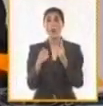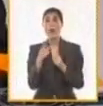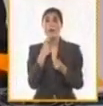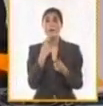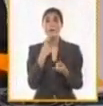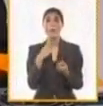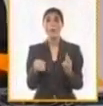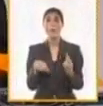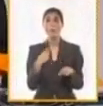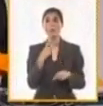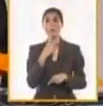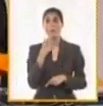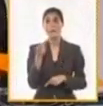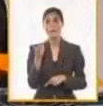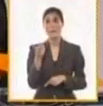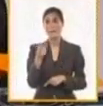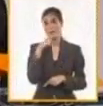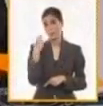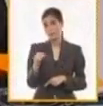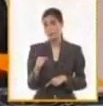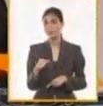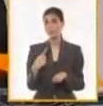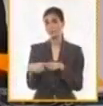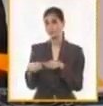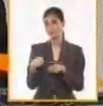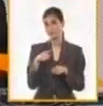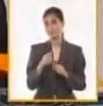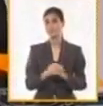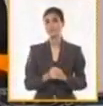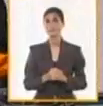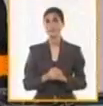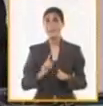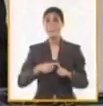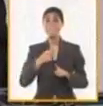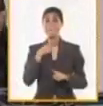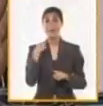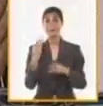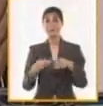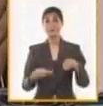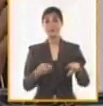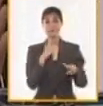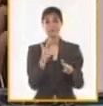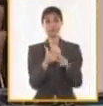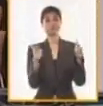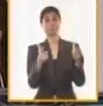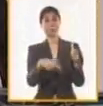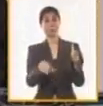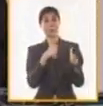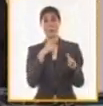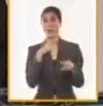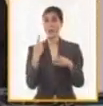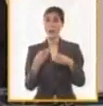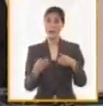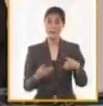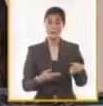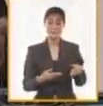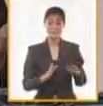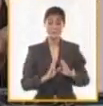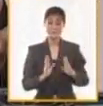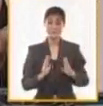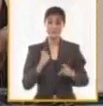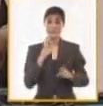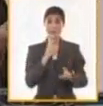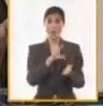más importante, que cese la pérdida de vidas humanas a ambos lados. De dos pueblos hermanos. De dos pueblos